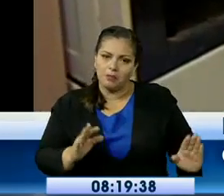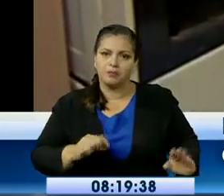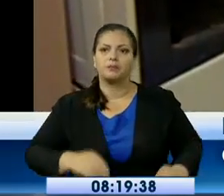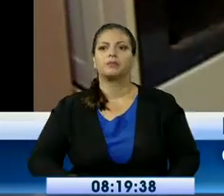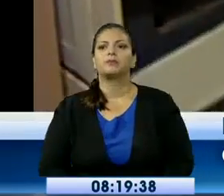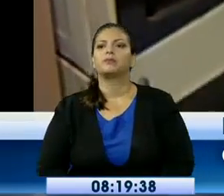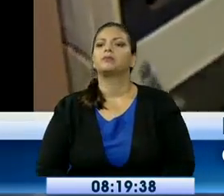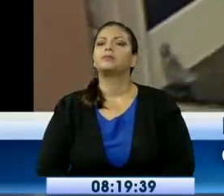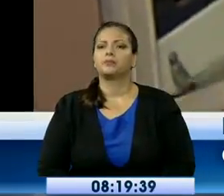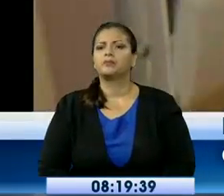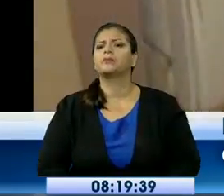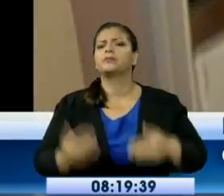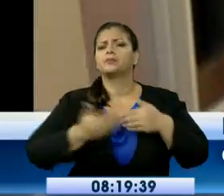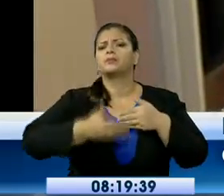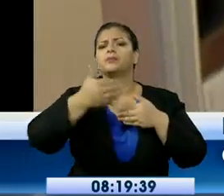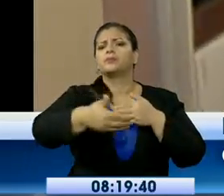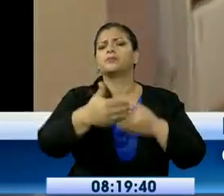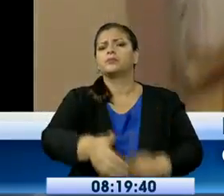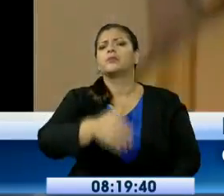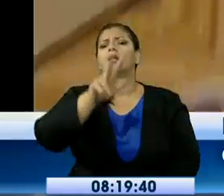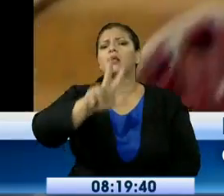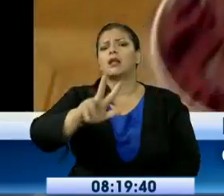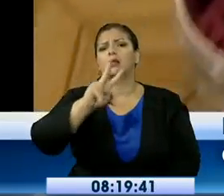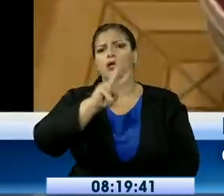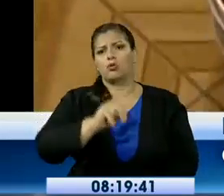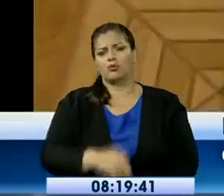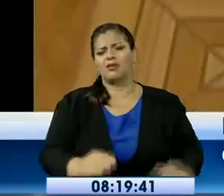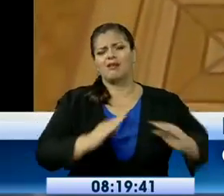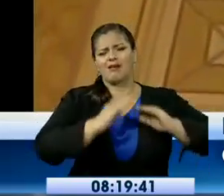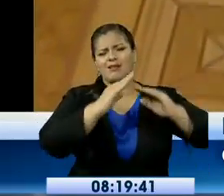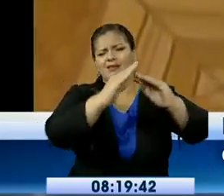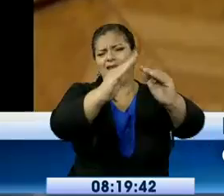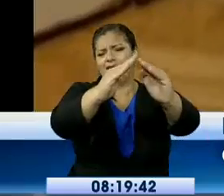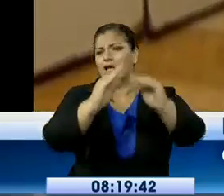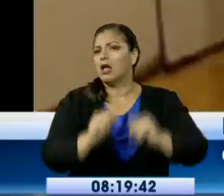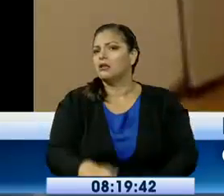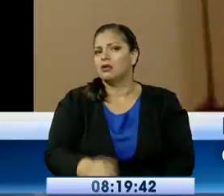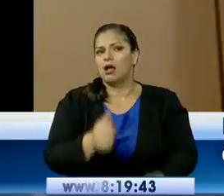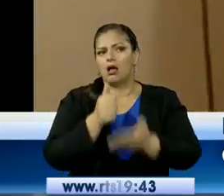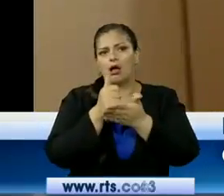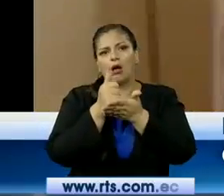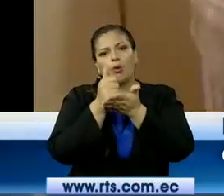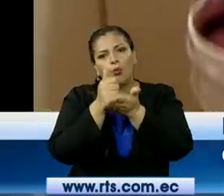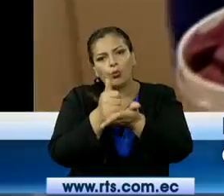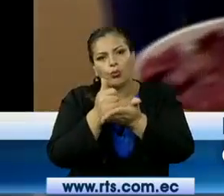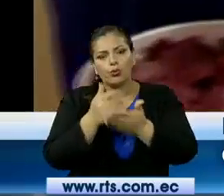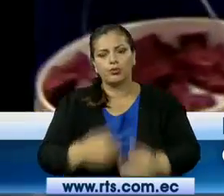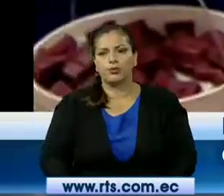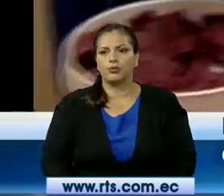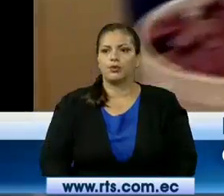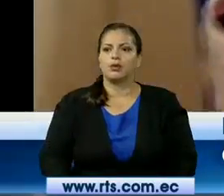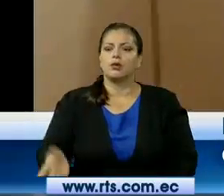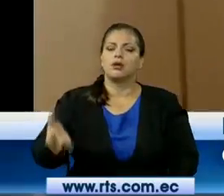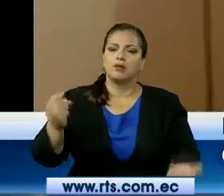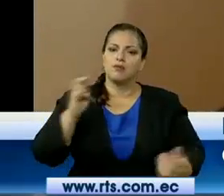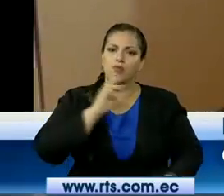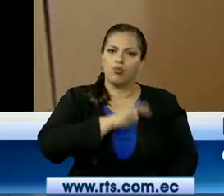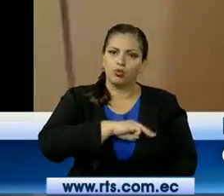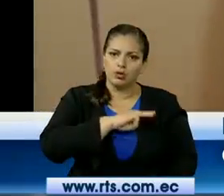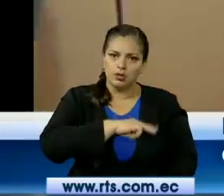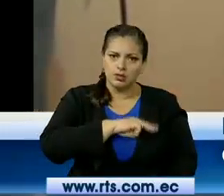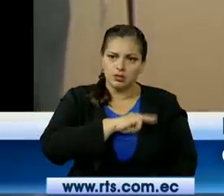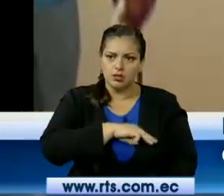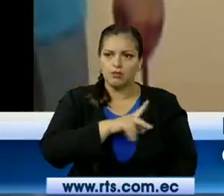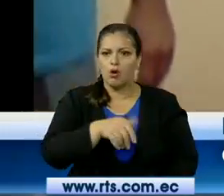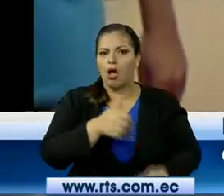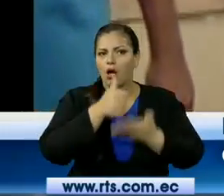más salud a los ciudadanos y lo más importante también es un trabajo permanente que hacemos juntos, ciudadanos con municipio, porque juntos vamos